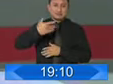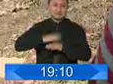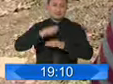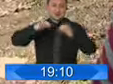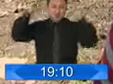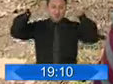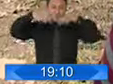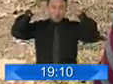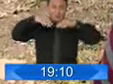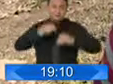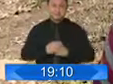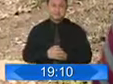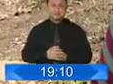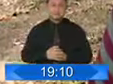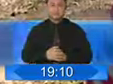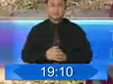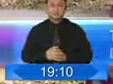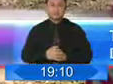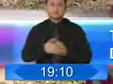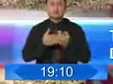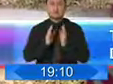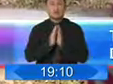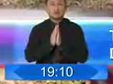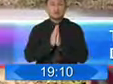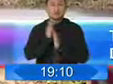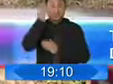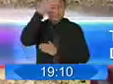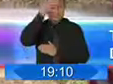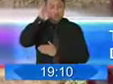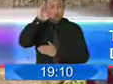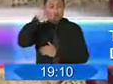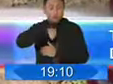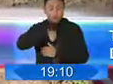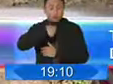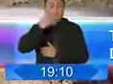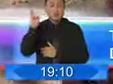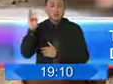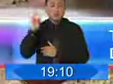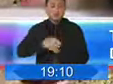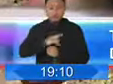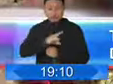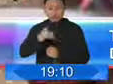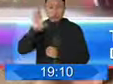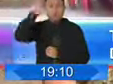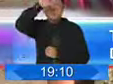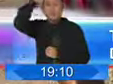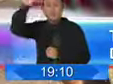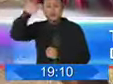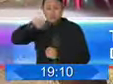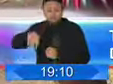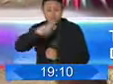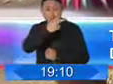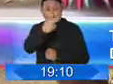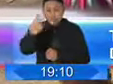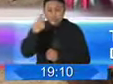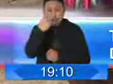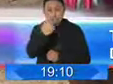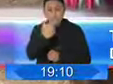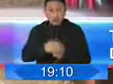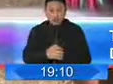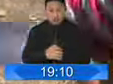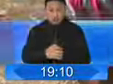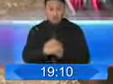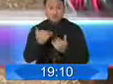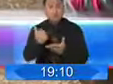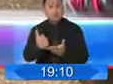Que Diosito les ayude, yo pido a Dios, a mi marido que esté en el cielito, que les vea a ustedes, porque me